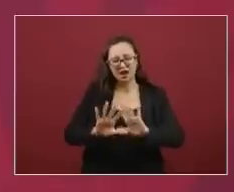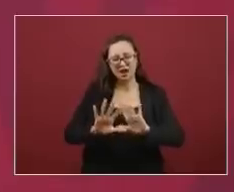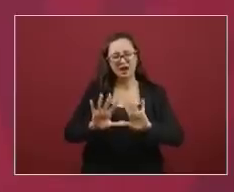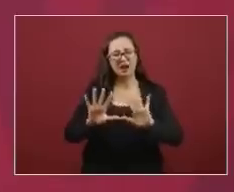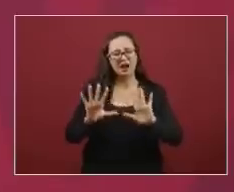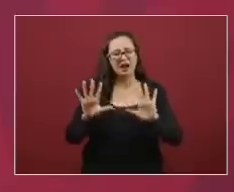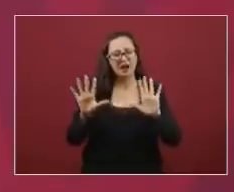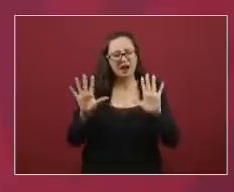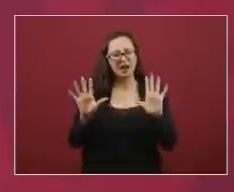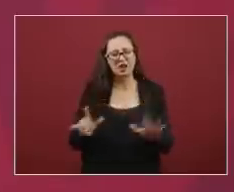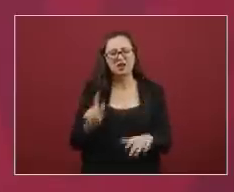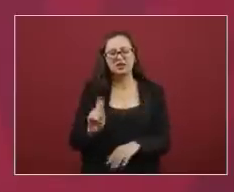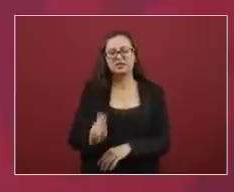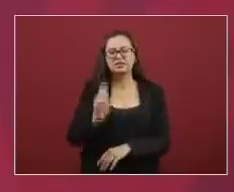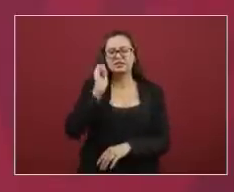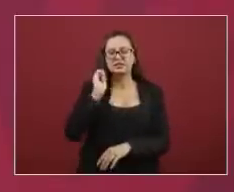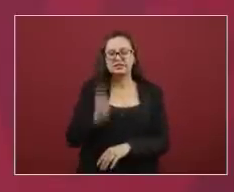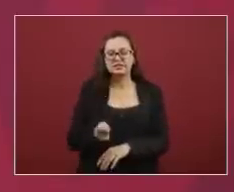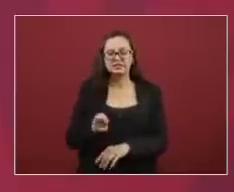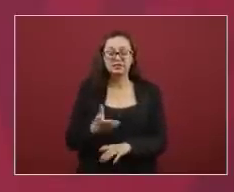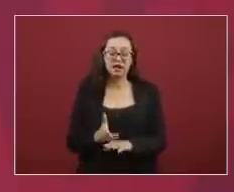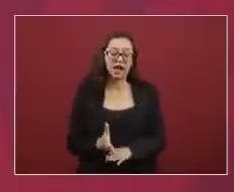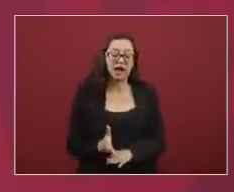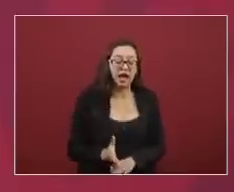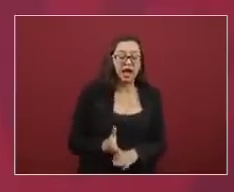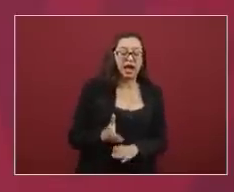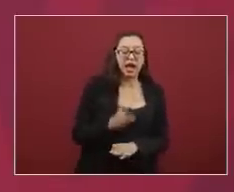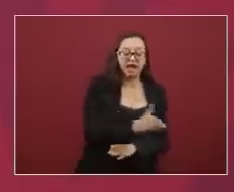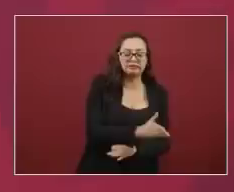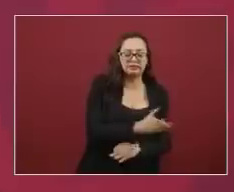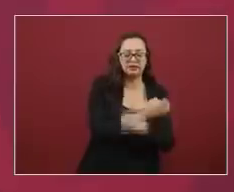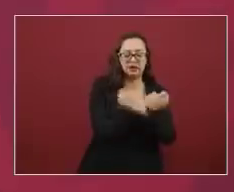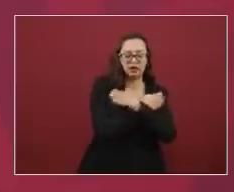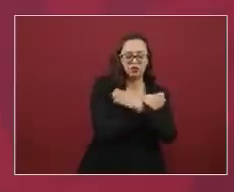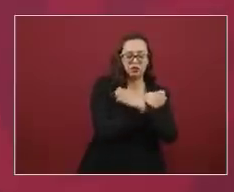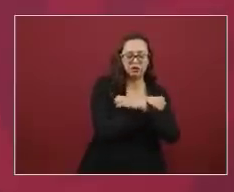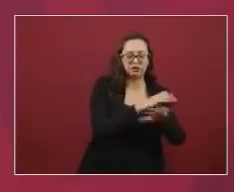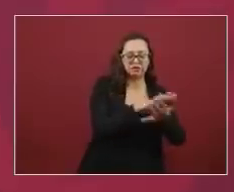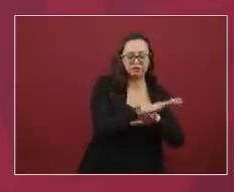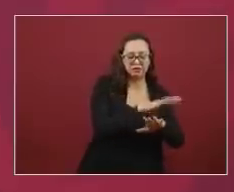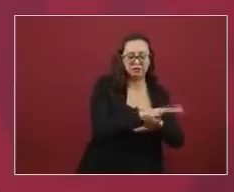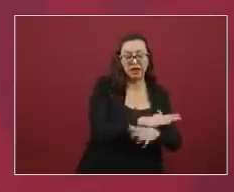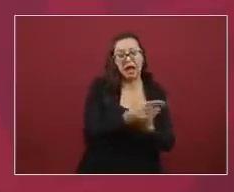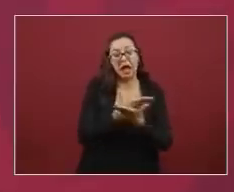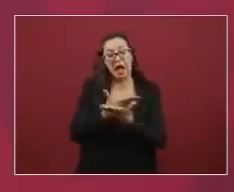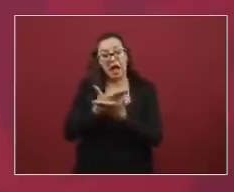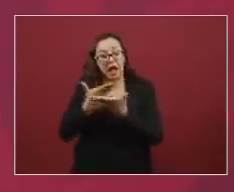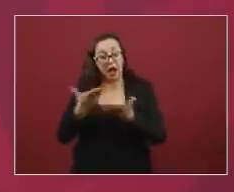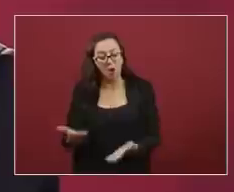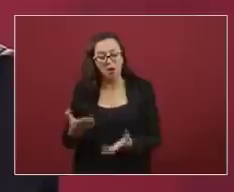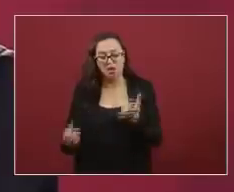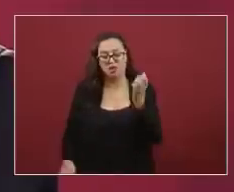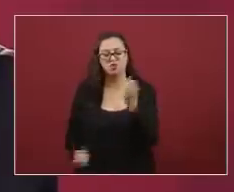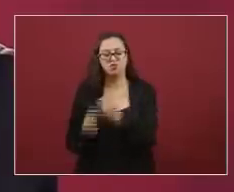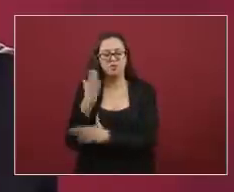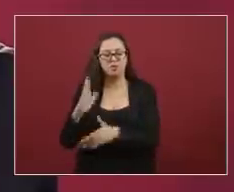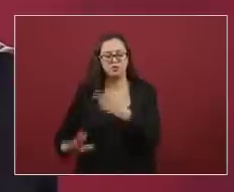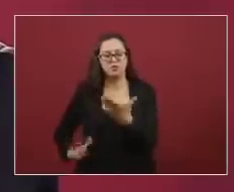significaba la llamada reforma educativa y qué estamos nosotros